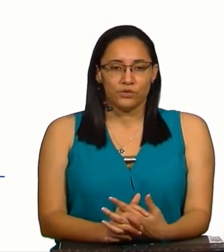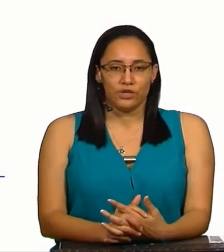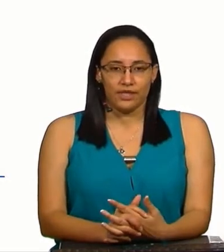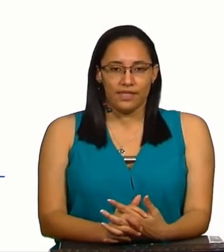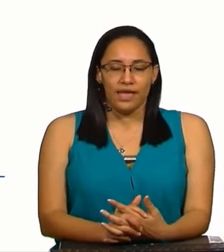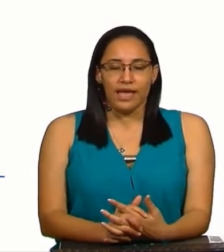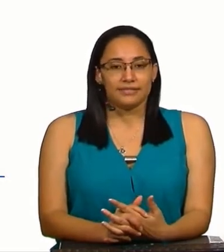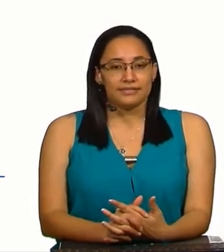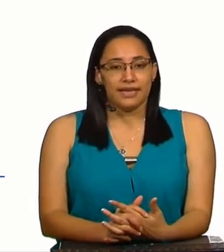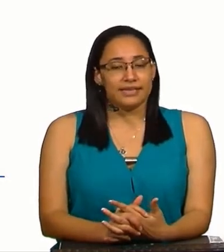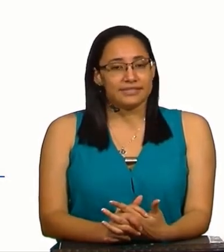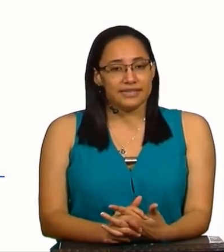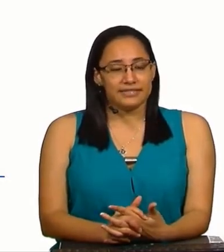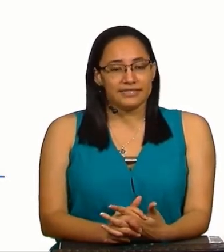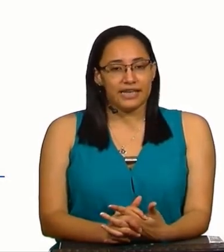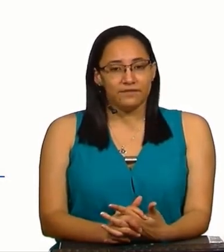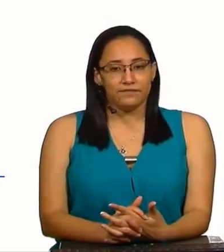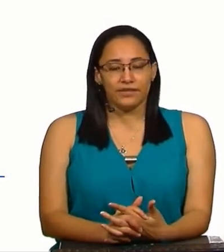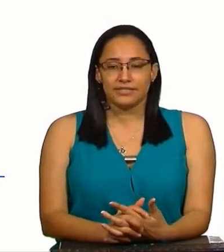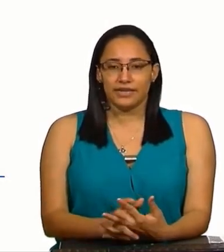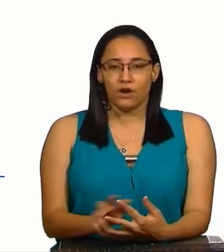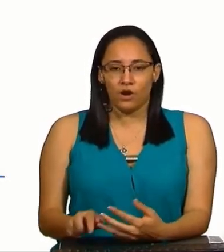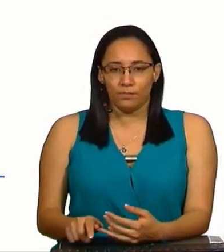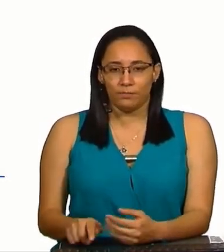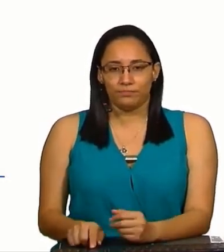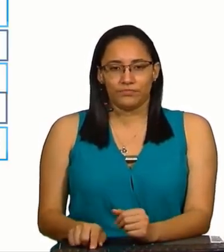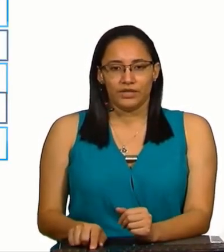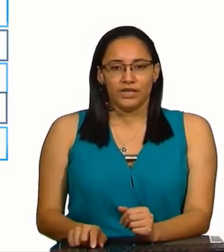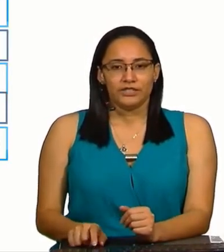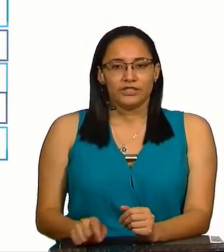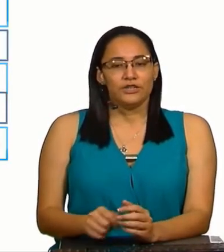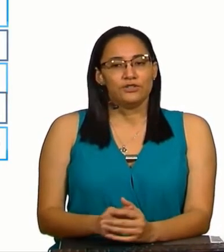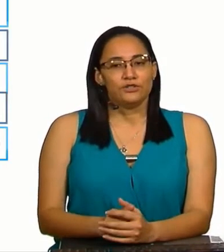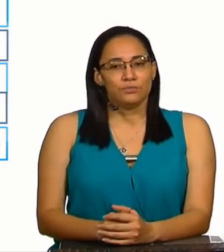de bioseguridad. Así que stay safe, stay home.